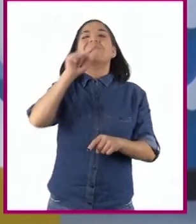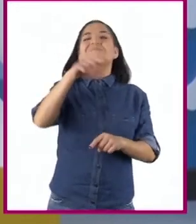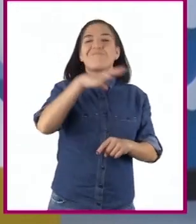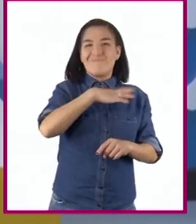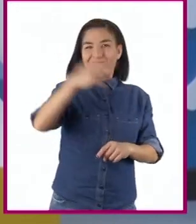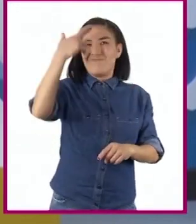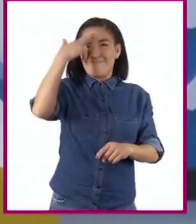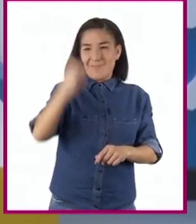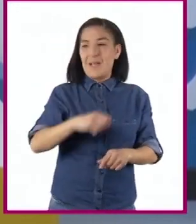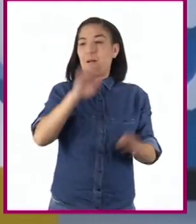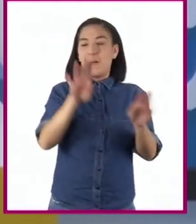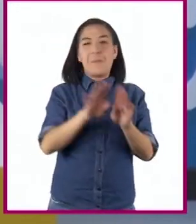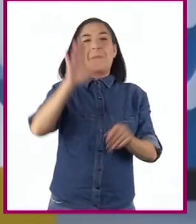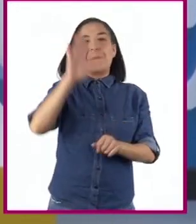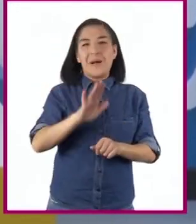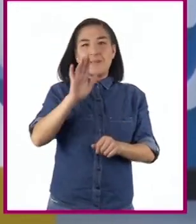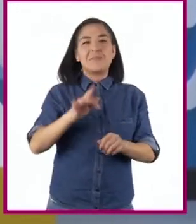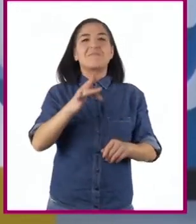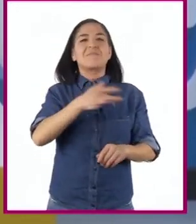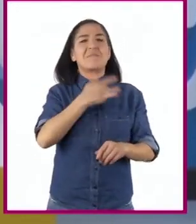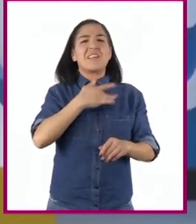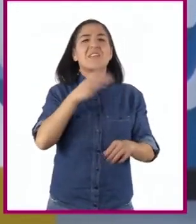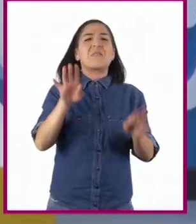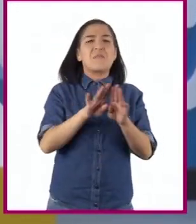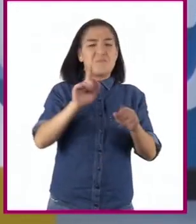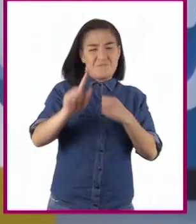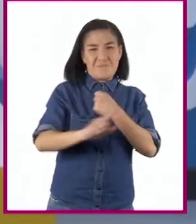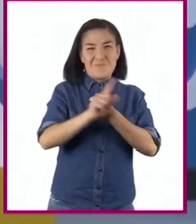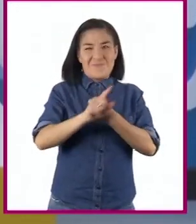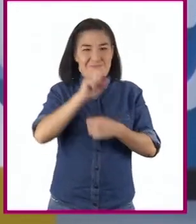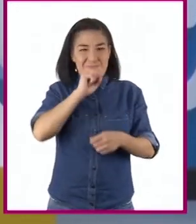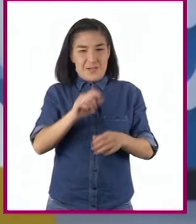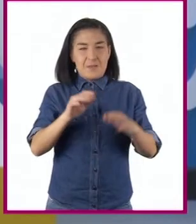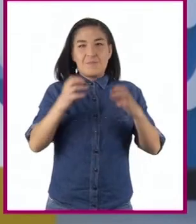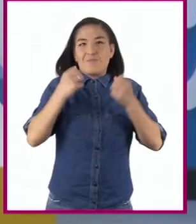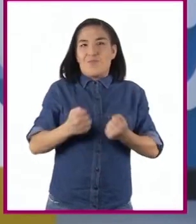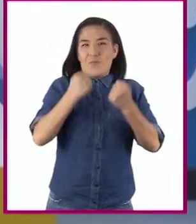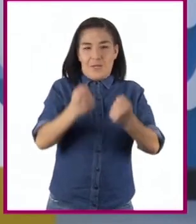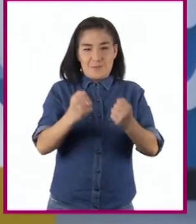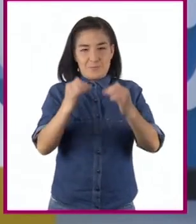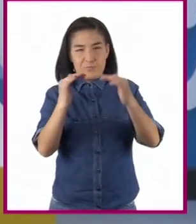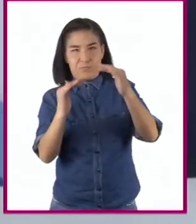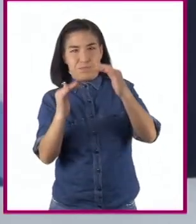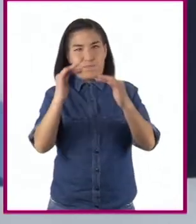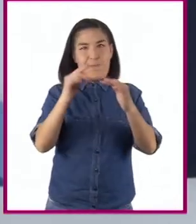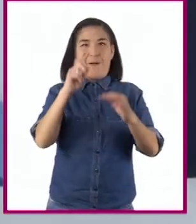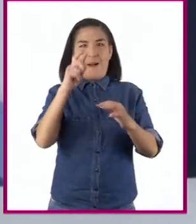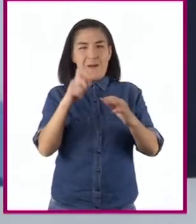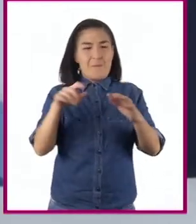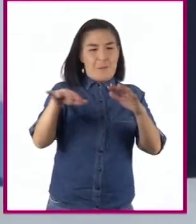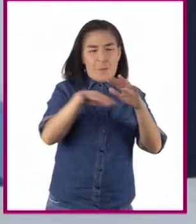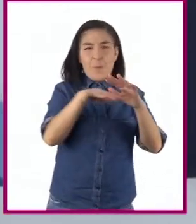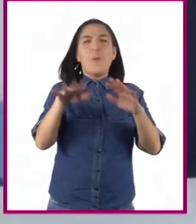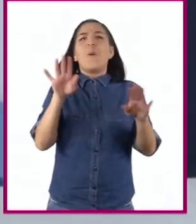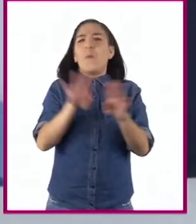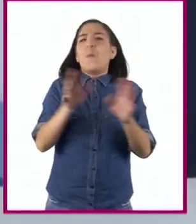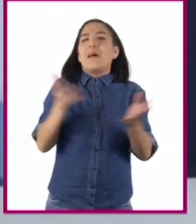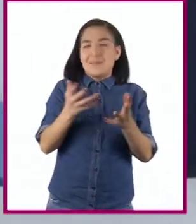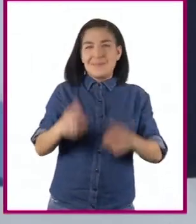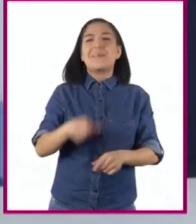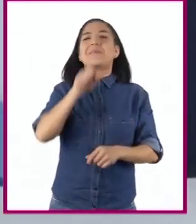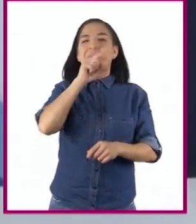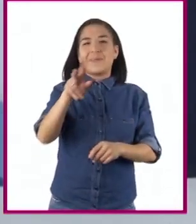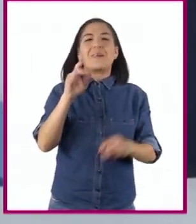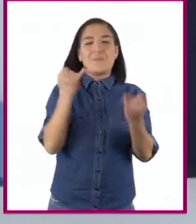maestra. Hasta parecería que no se ven afectados por la fuerza de flotación. ¿Cómo lo hacen? Para entenderlo, vamos a hacer un